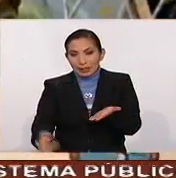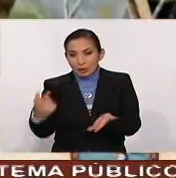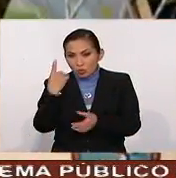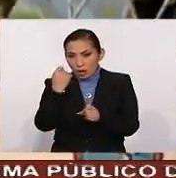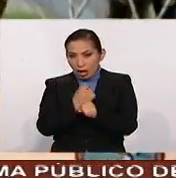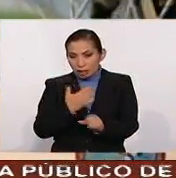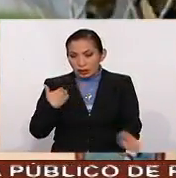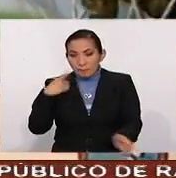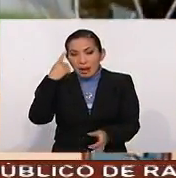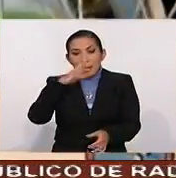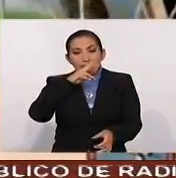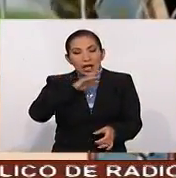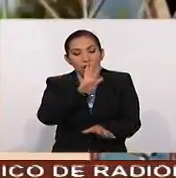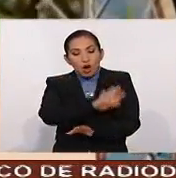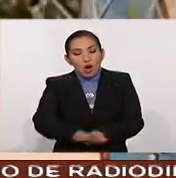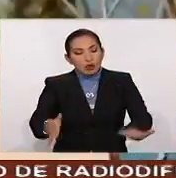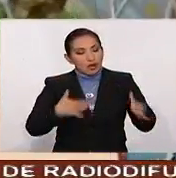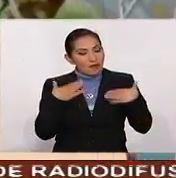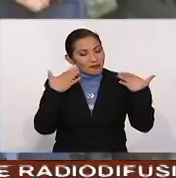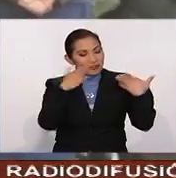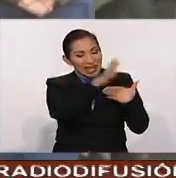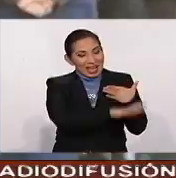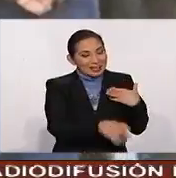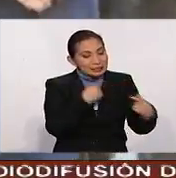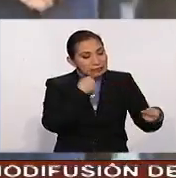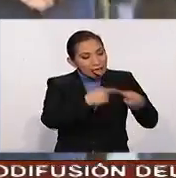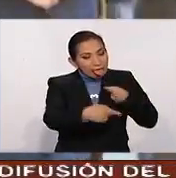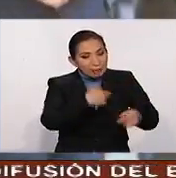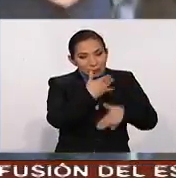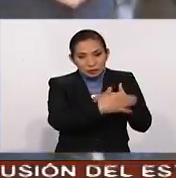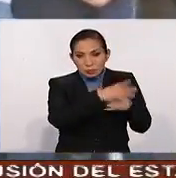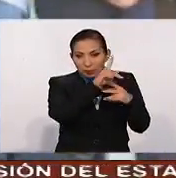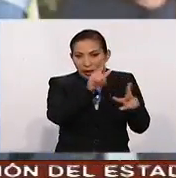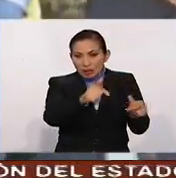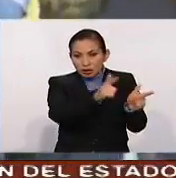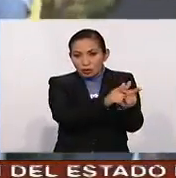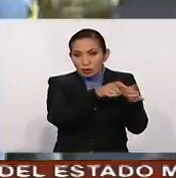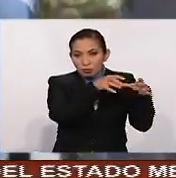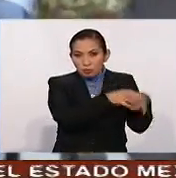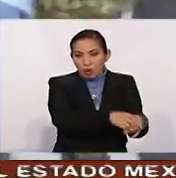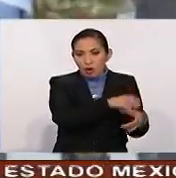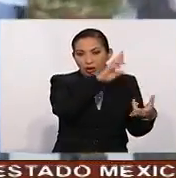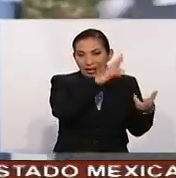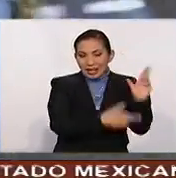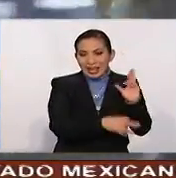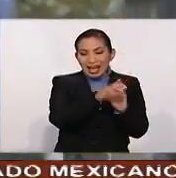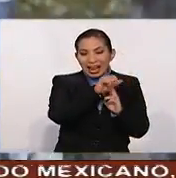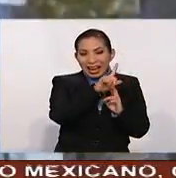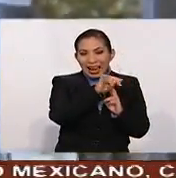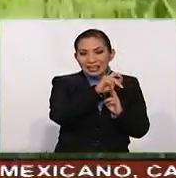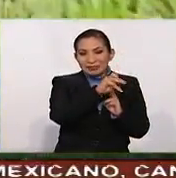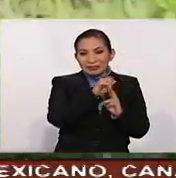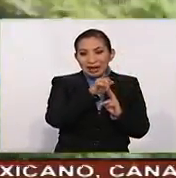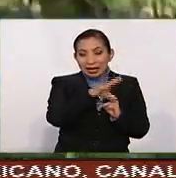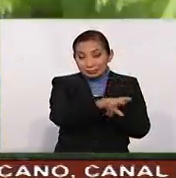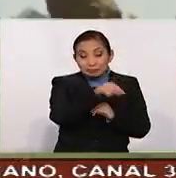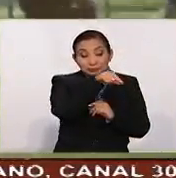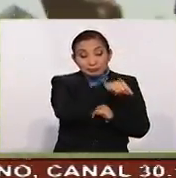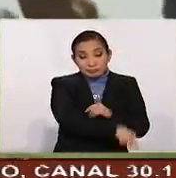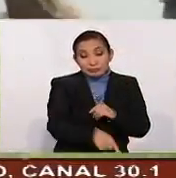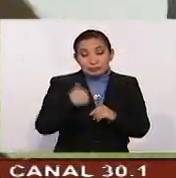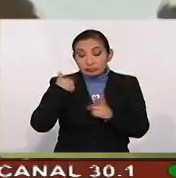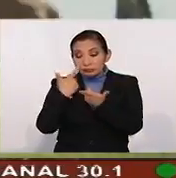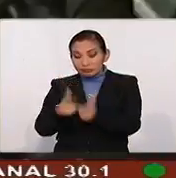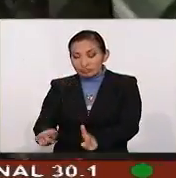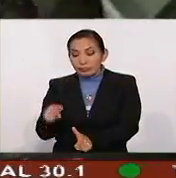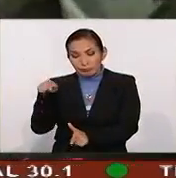pasado para mejorar el clima de confianza en los diálogos de paz con las Fuerzas Armadas Revolucionarias de Colombia. La liberación se había